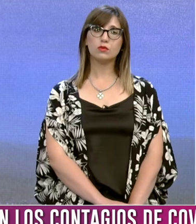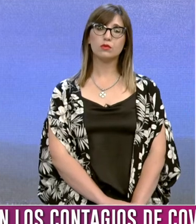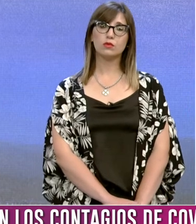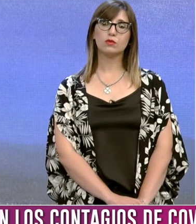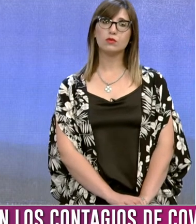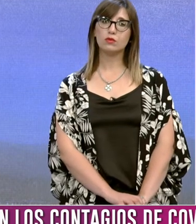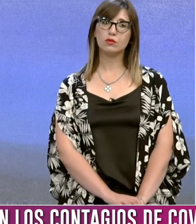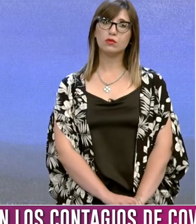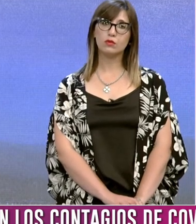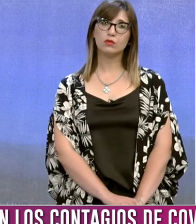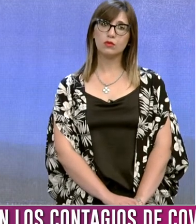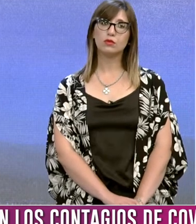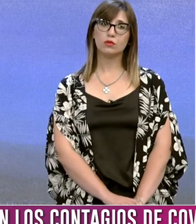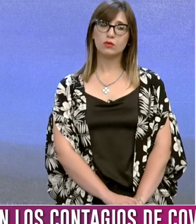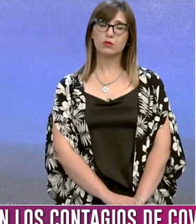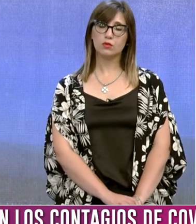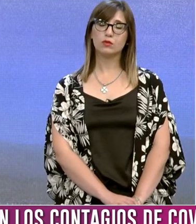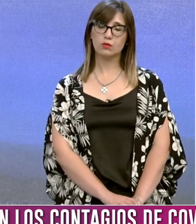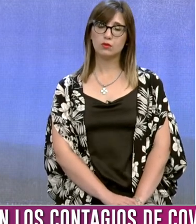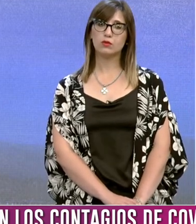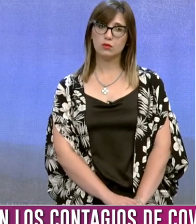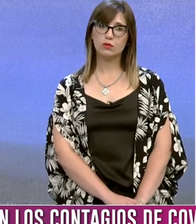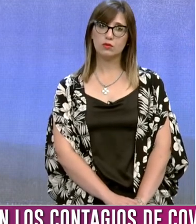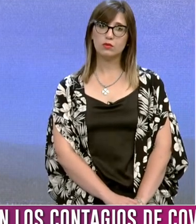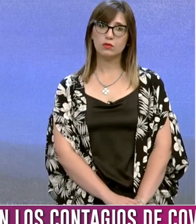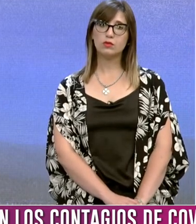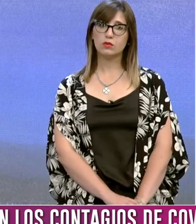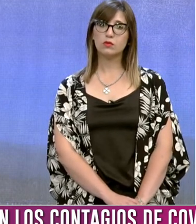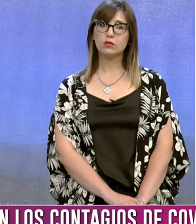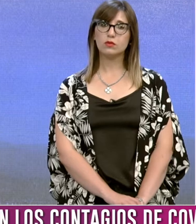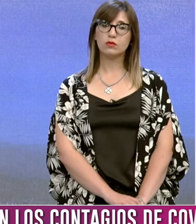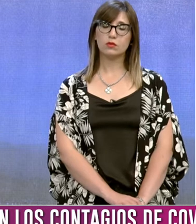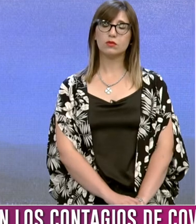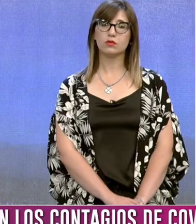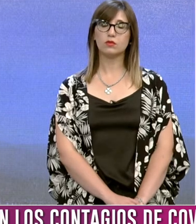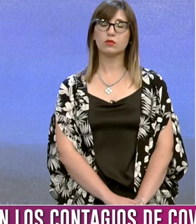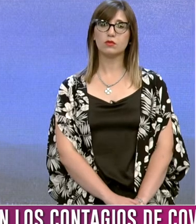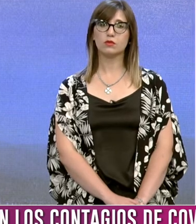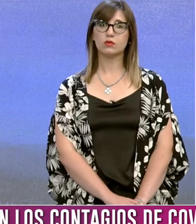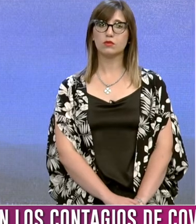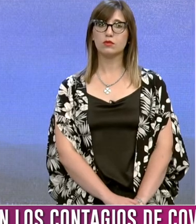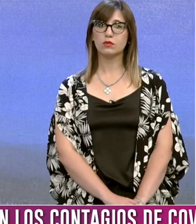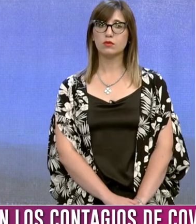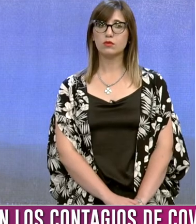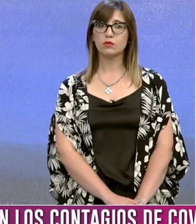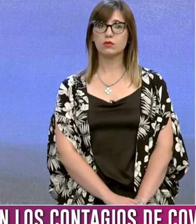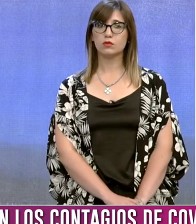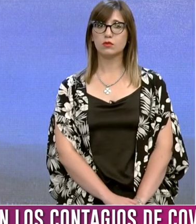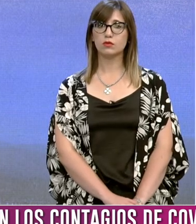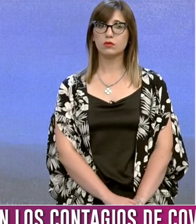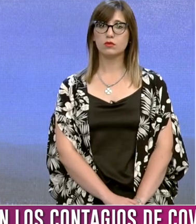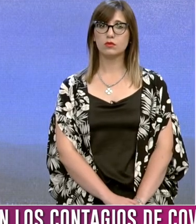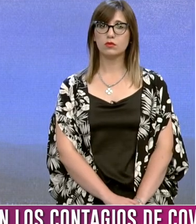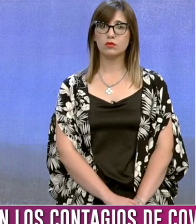que vacunarse, que es el camino para no solo para evitar los contagios, sino para evitar esto, que es lo que estamos buscando, que